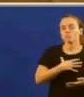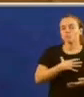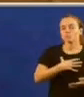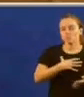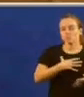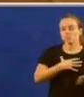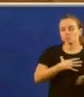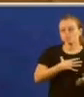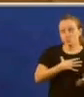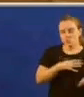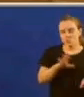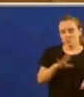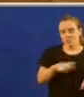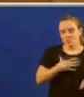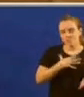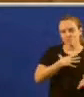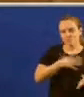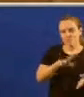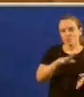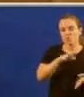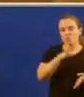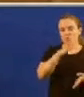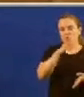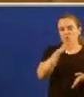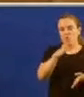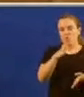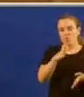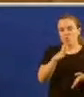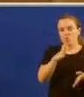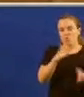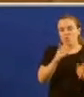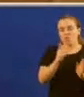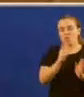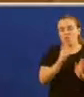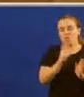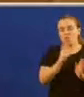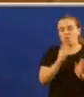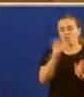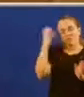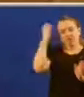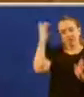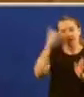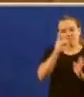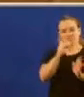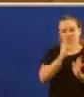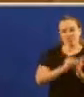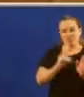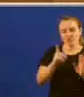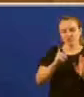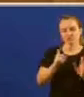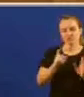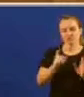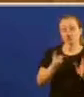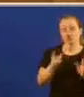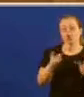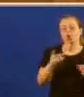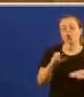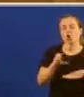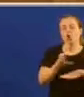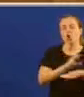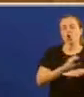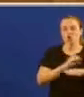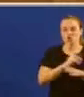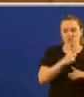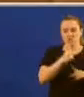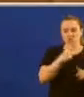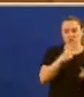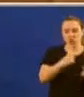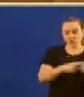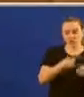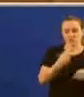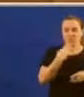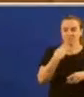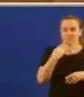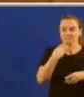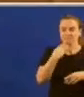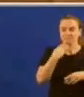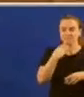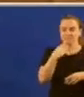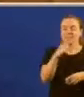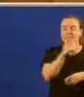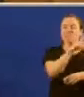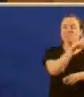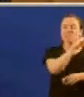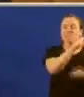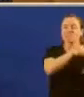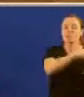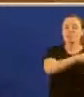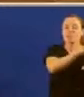pode estar no decreto que acaba de aprobar no Consello da Xunta polo que vai derivar 100 millóns de euros da sanidade pública